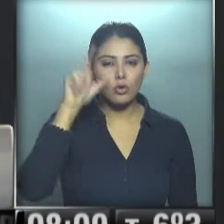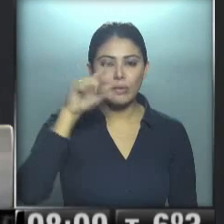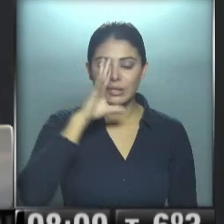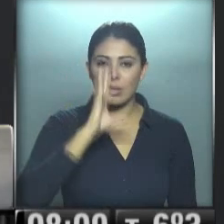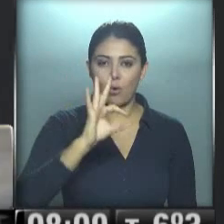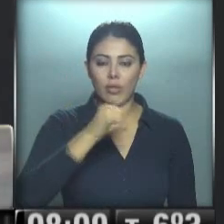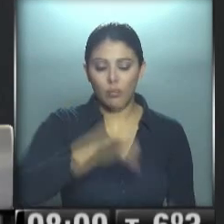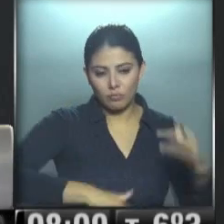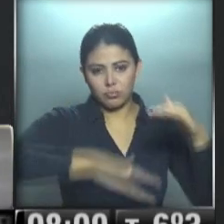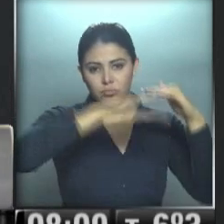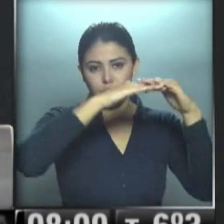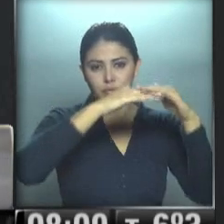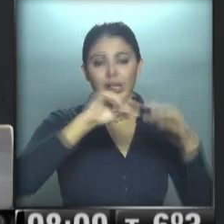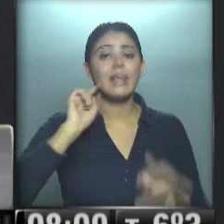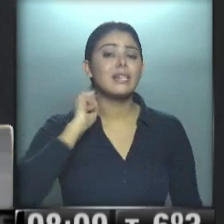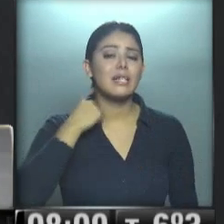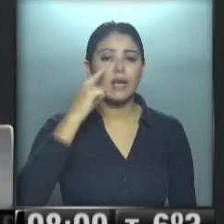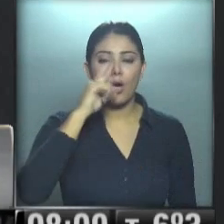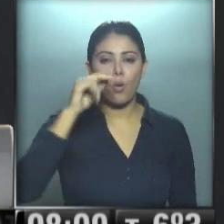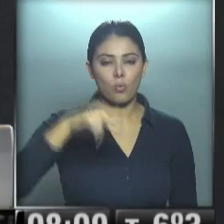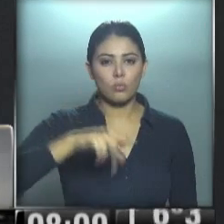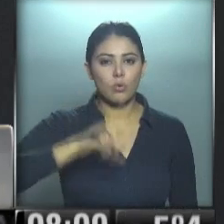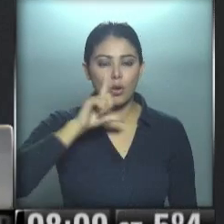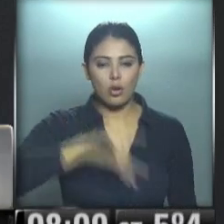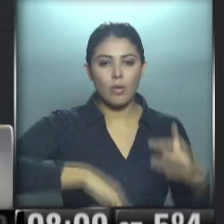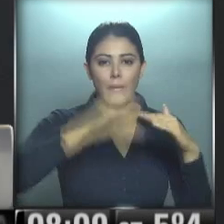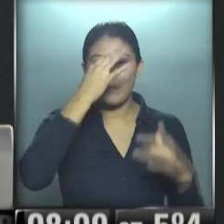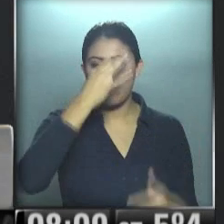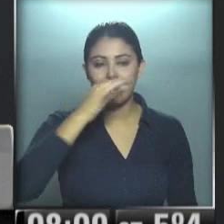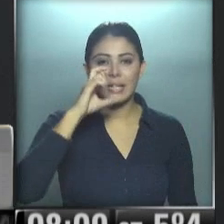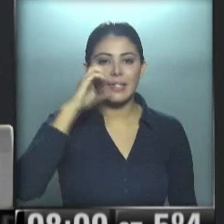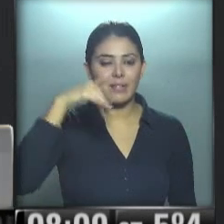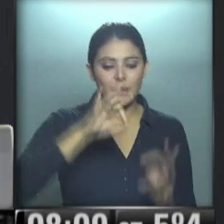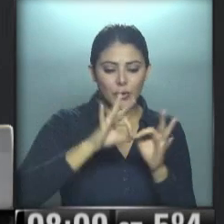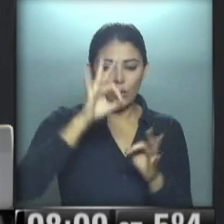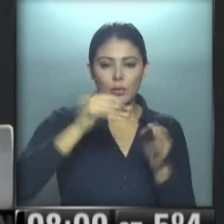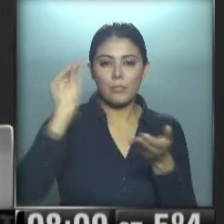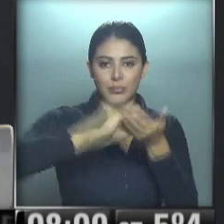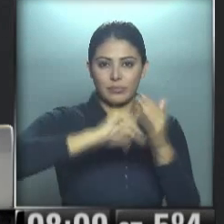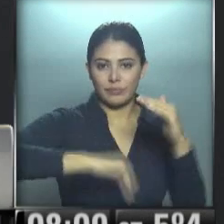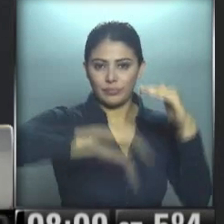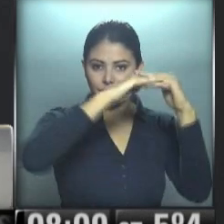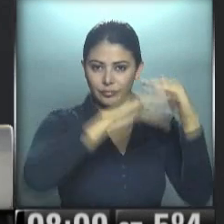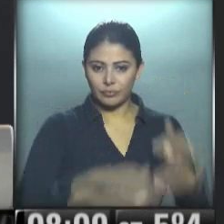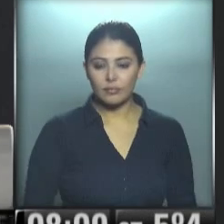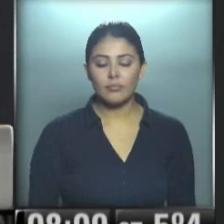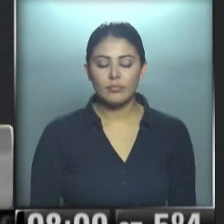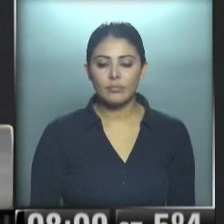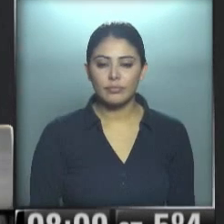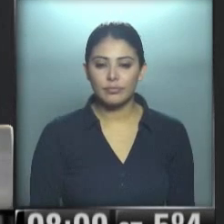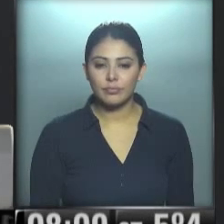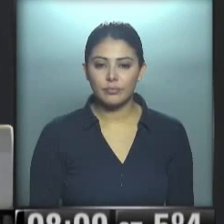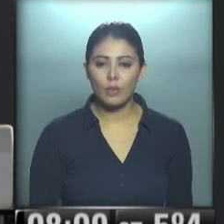creciendo para el 13 de junio 20 centímetros por encima del nivel de evacuación local en este sentido